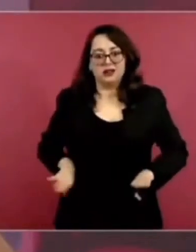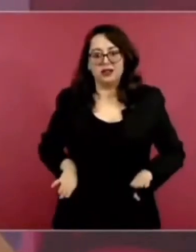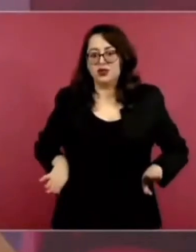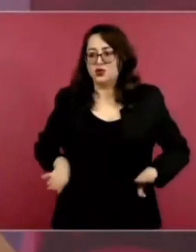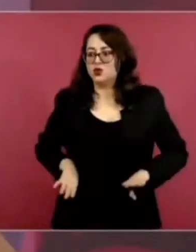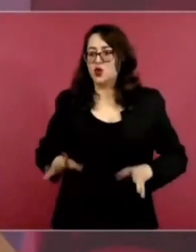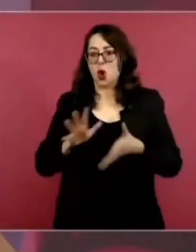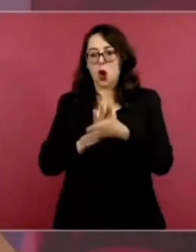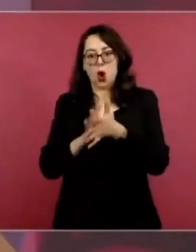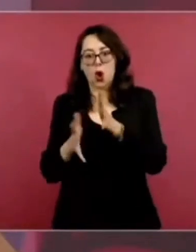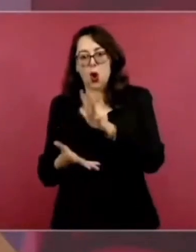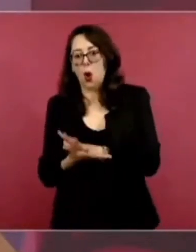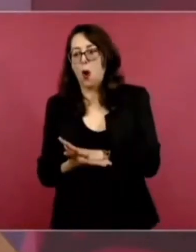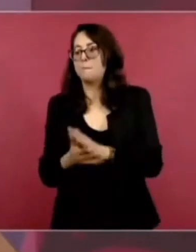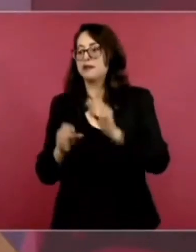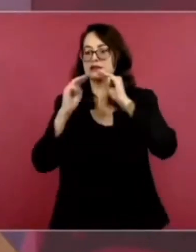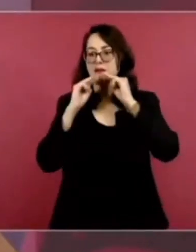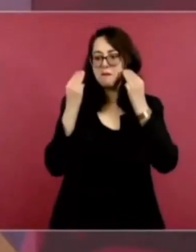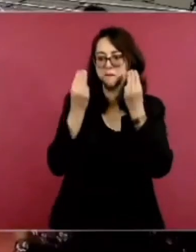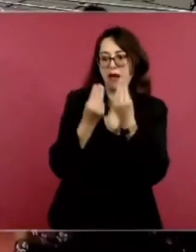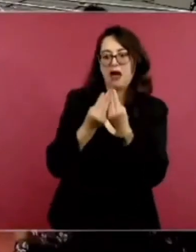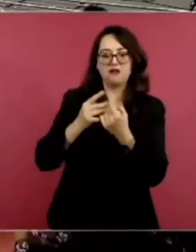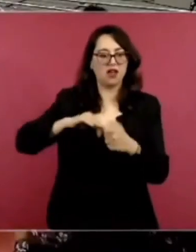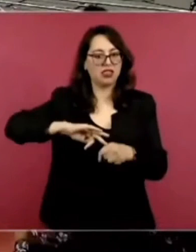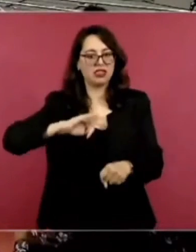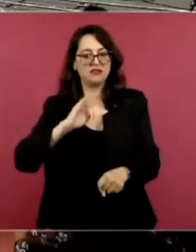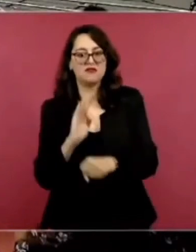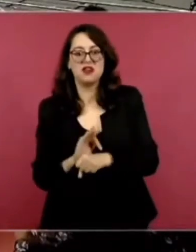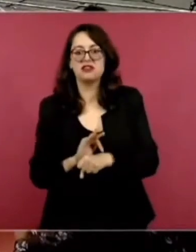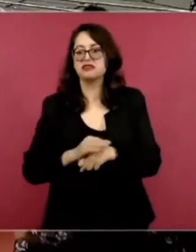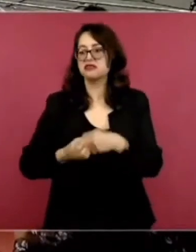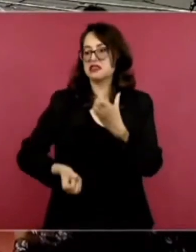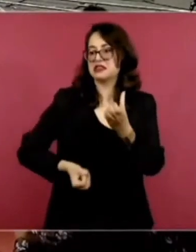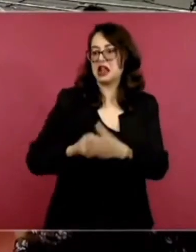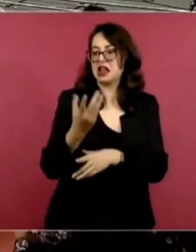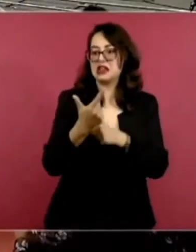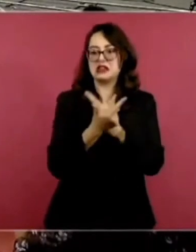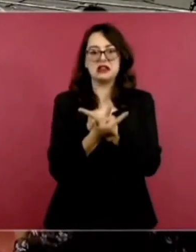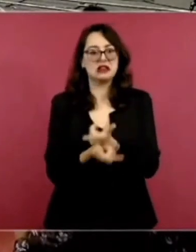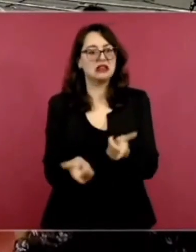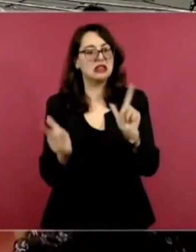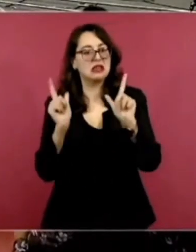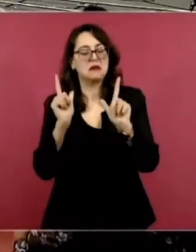amparos a presuntos delincuentes a diestra y siniestra,